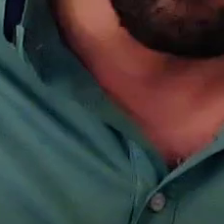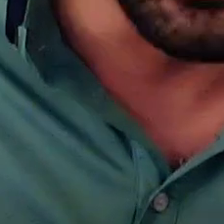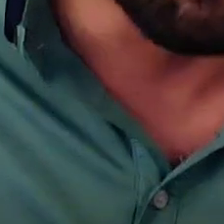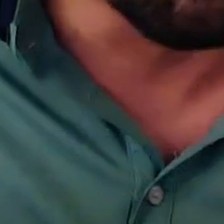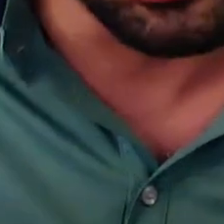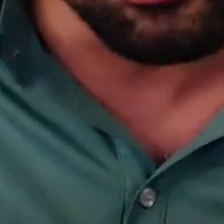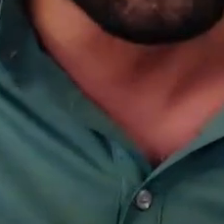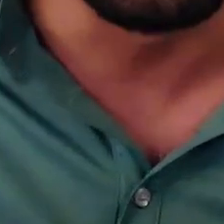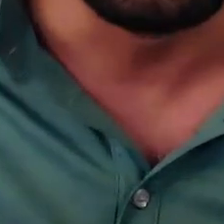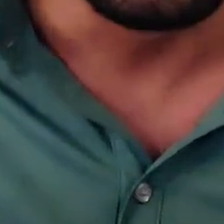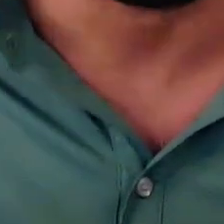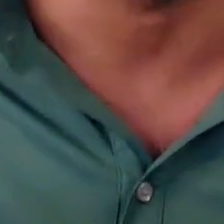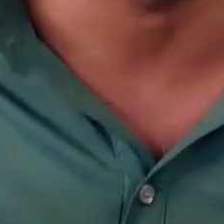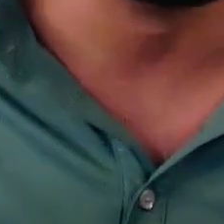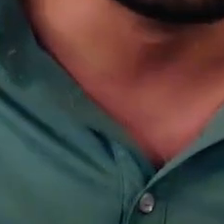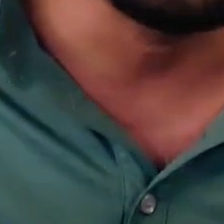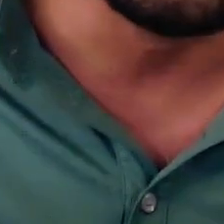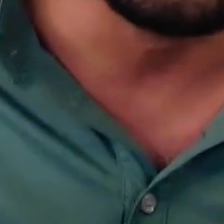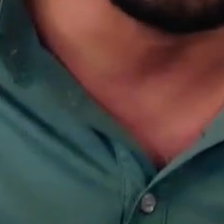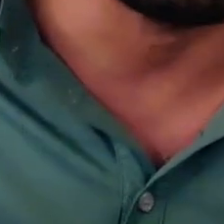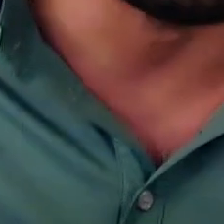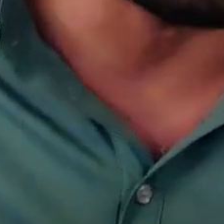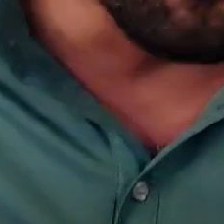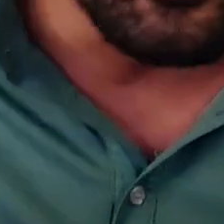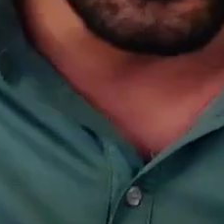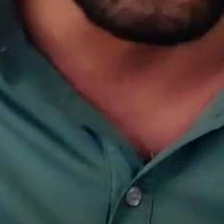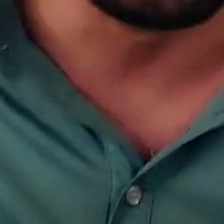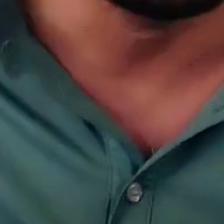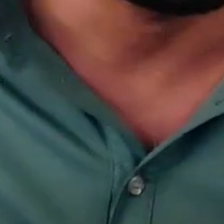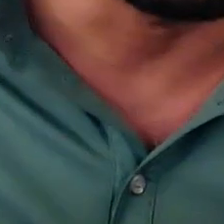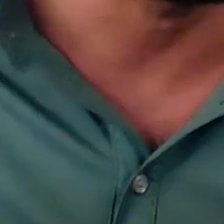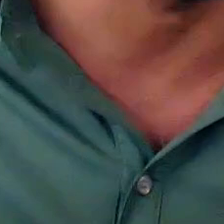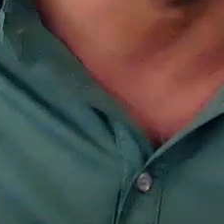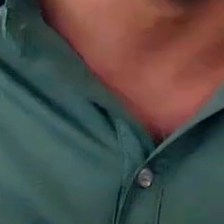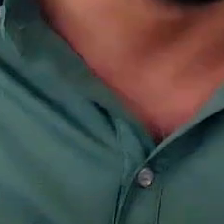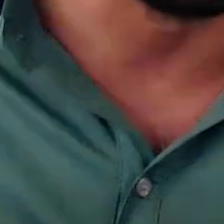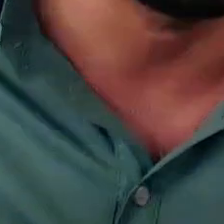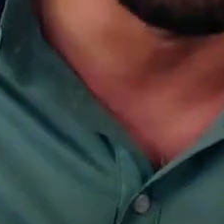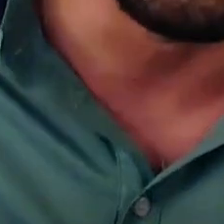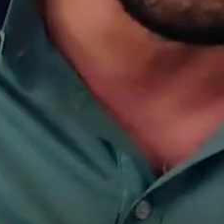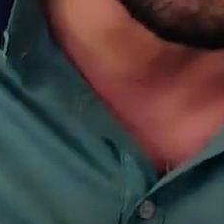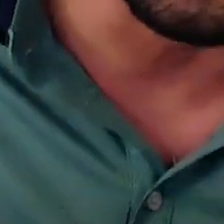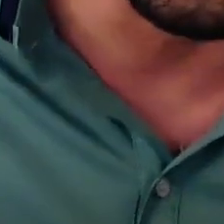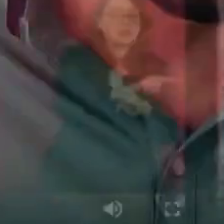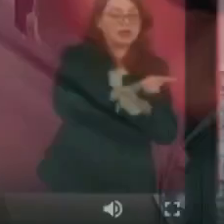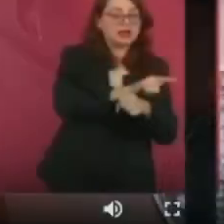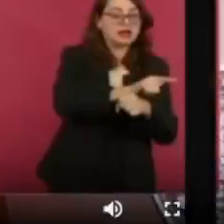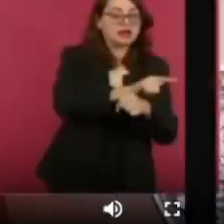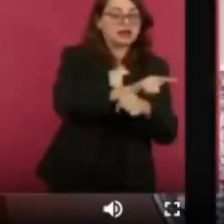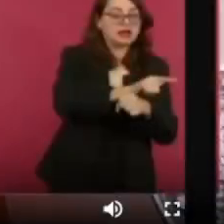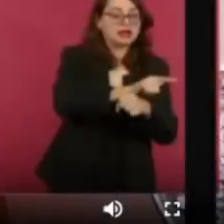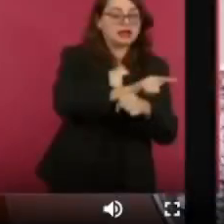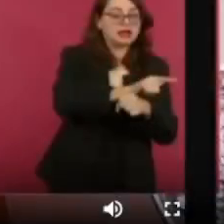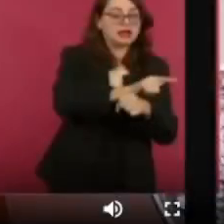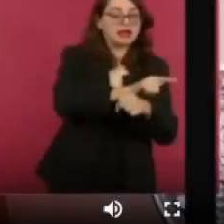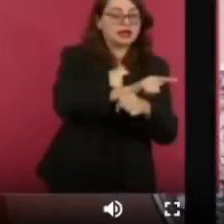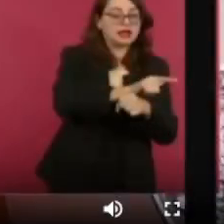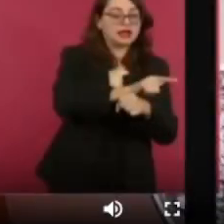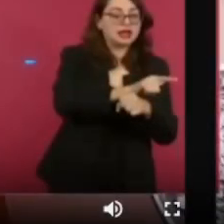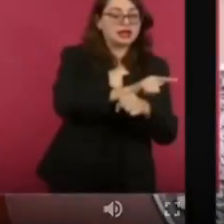en un pie como en el otro Ahora resulta que pues no quieren justamente que esto vuelva a suceder